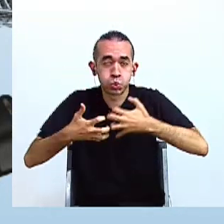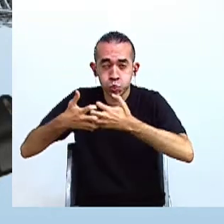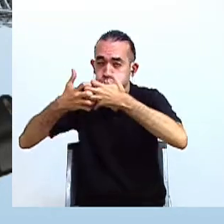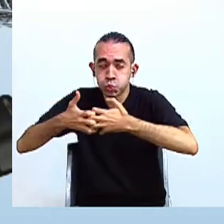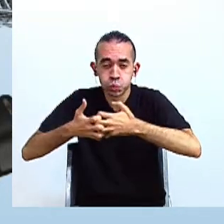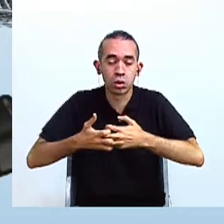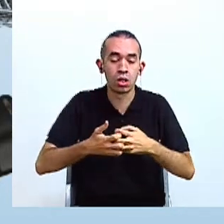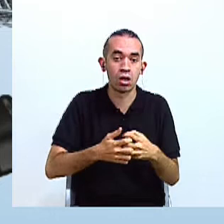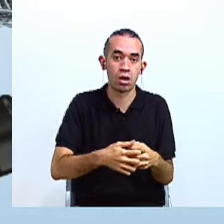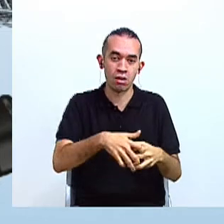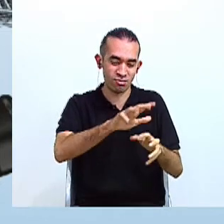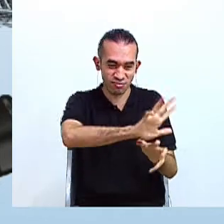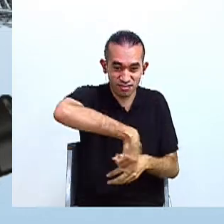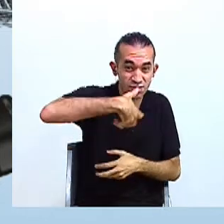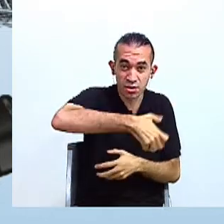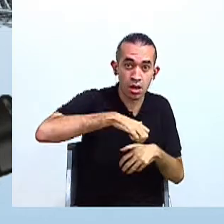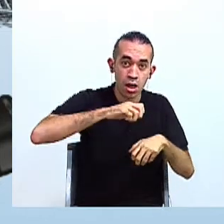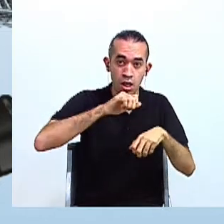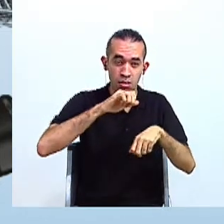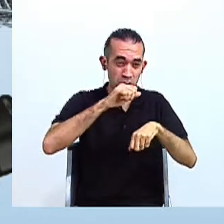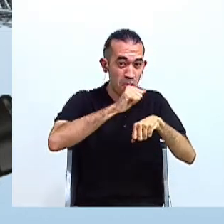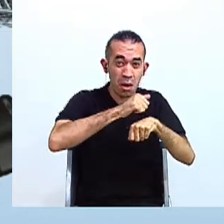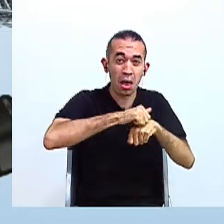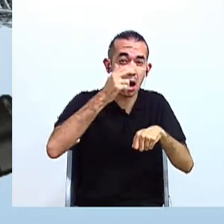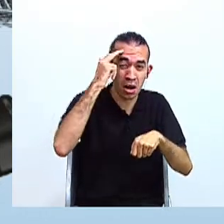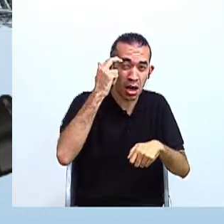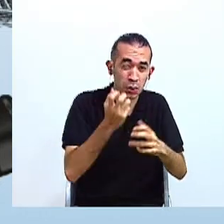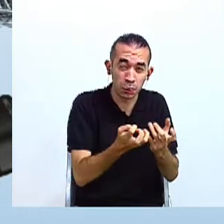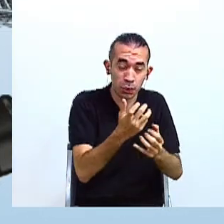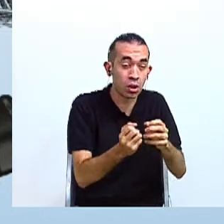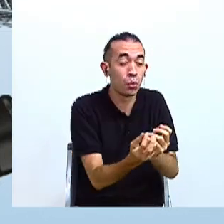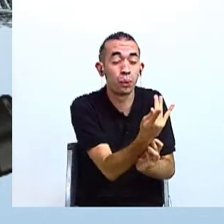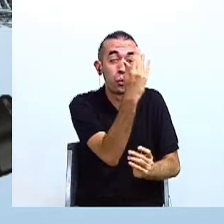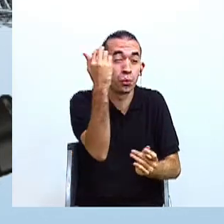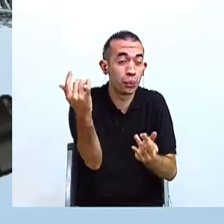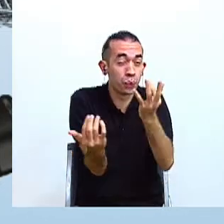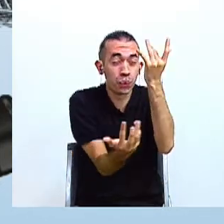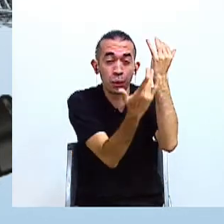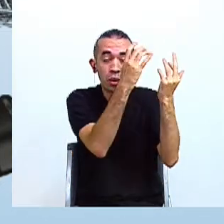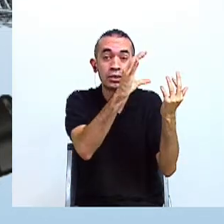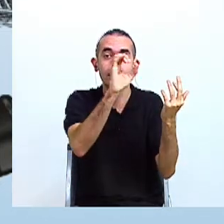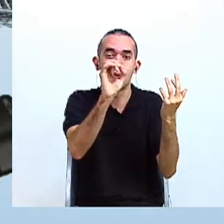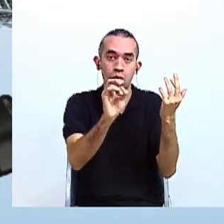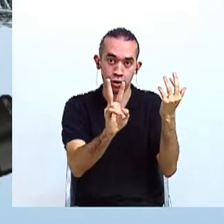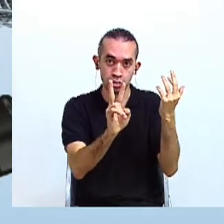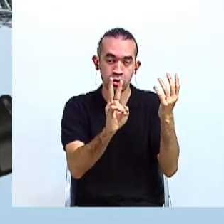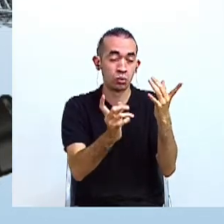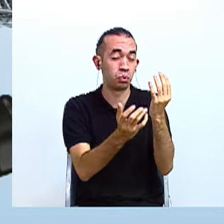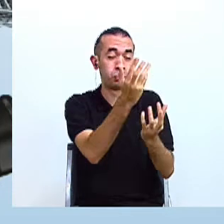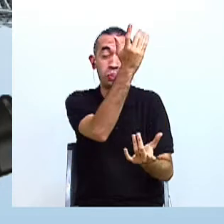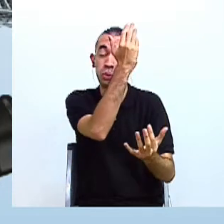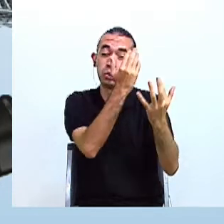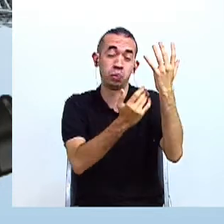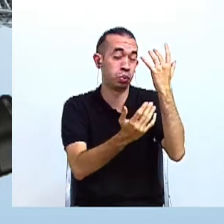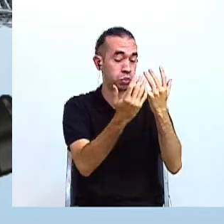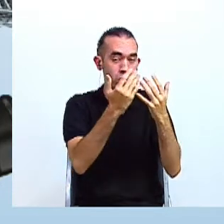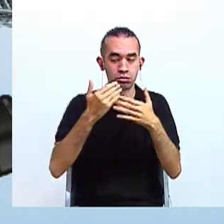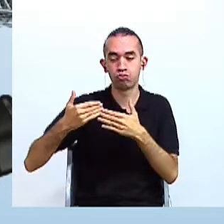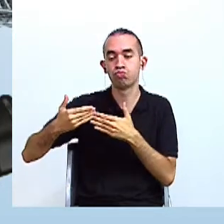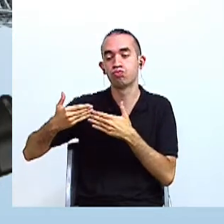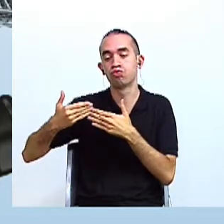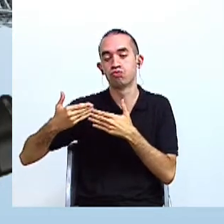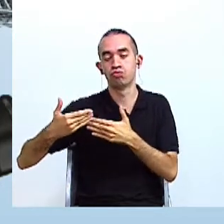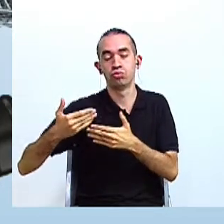atmósfera, gases como el dióxido de carbono. Ese proceso se vuelve todavía más acentuado en la segunda etapa de